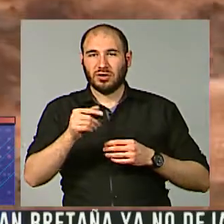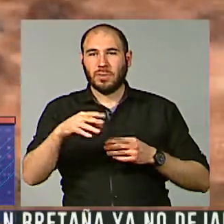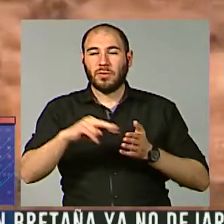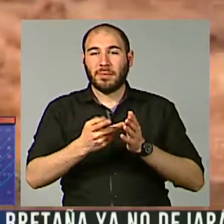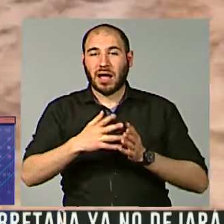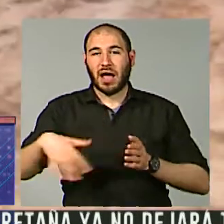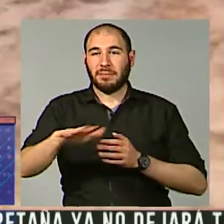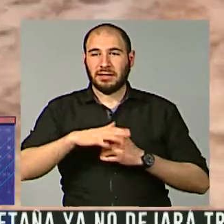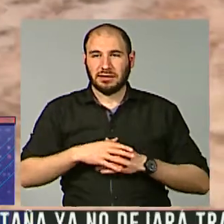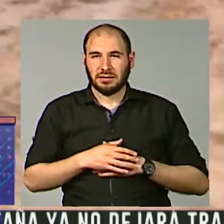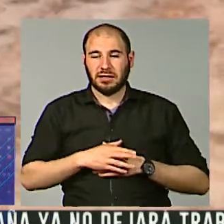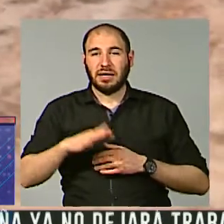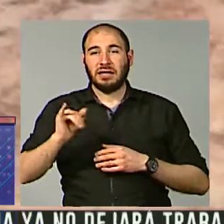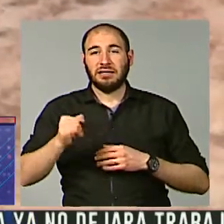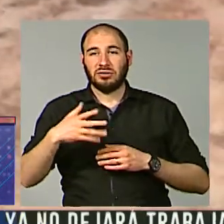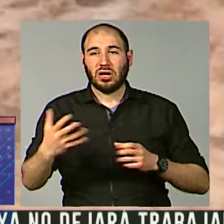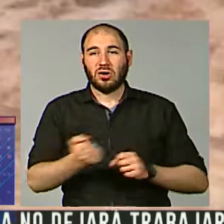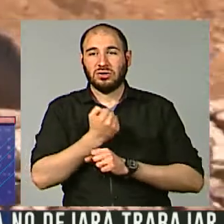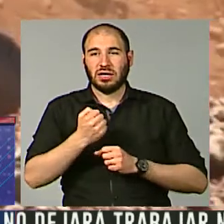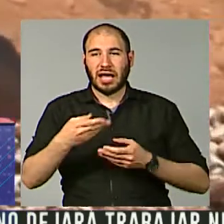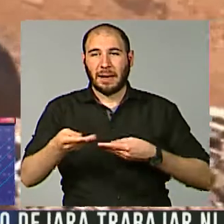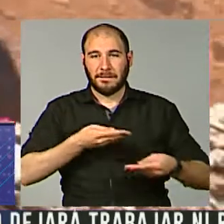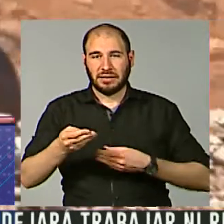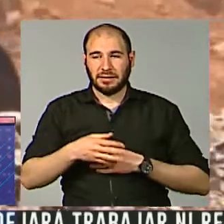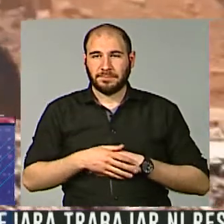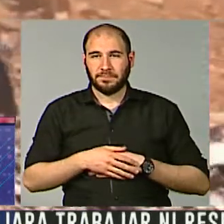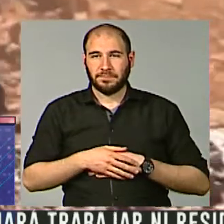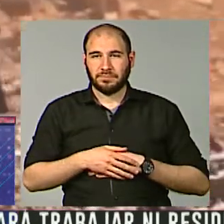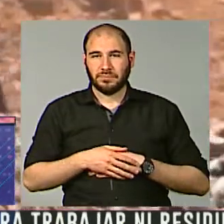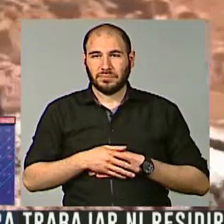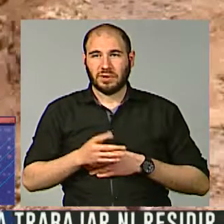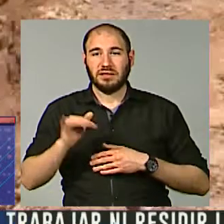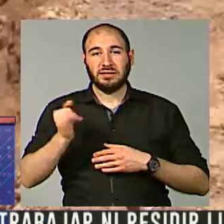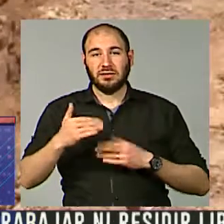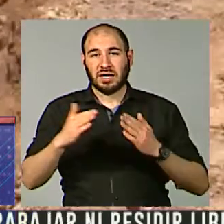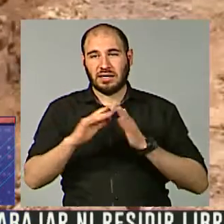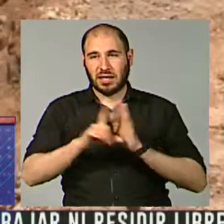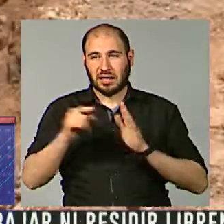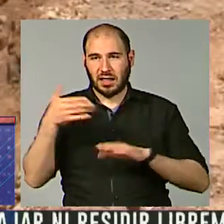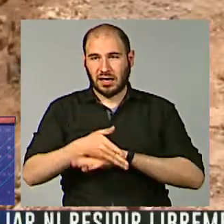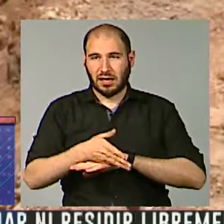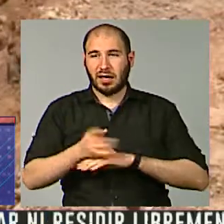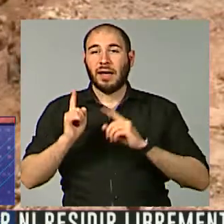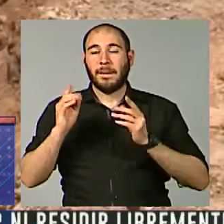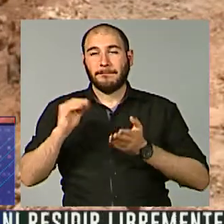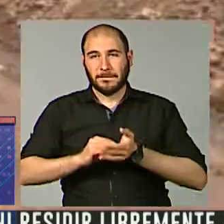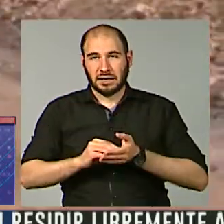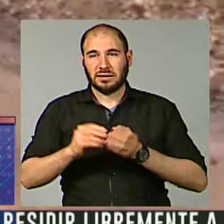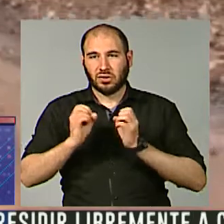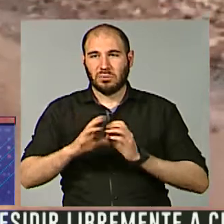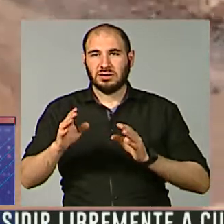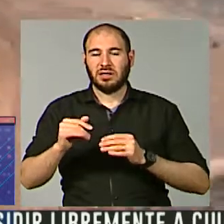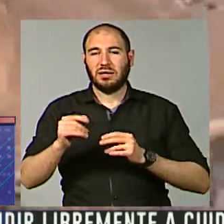ambiental deben obtener las empresas y que pasen obviamente por la legislatura. Y además prevé poner en marcha